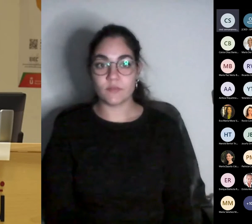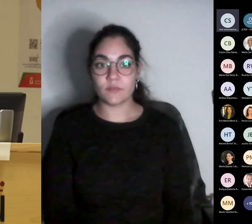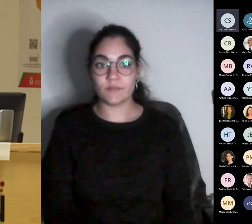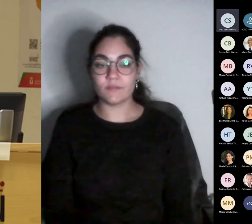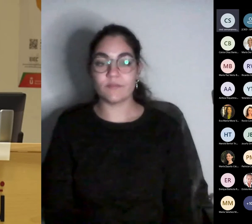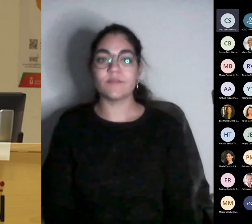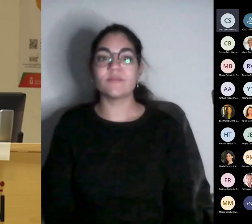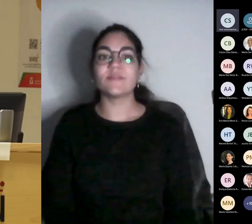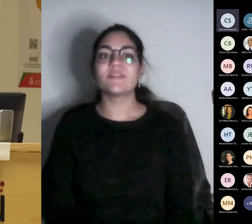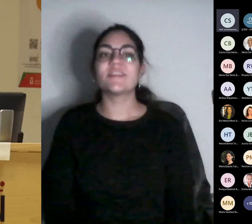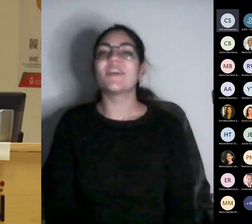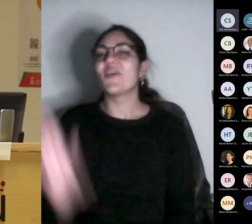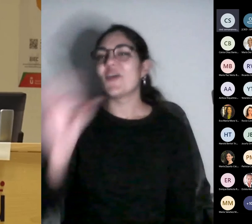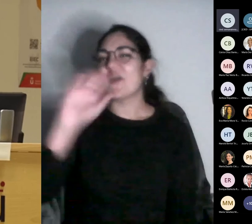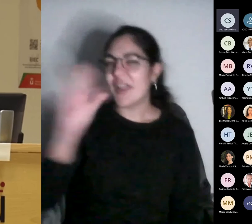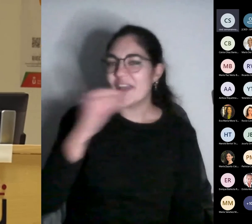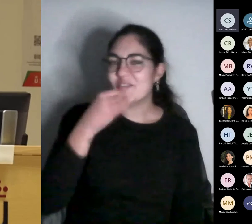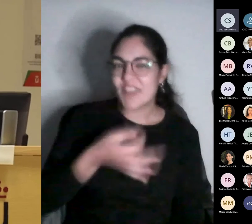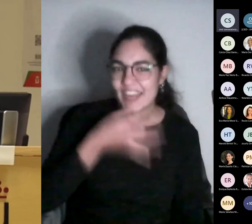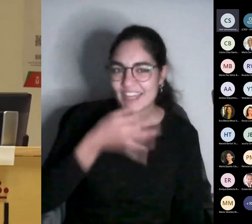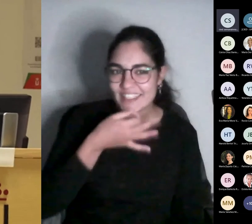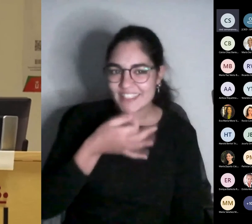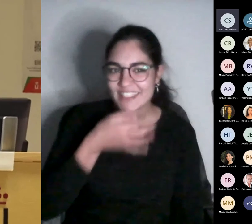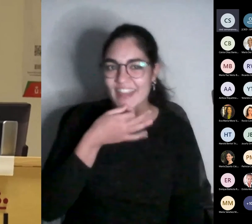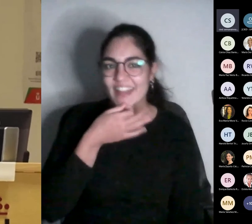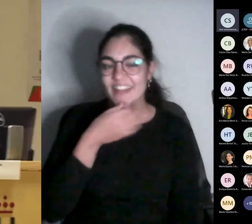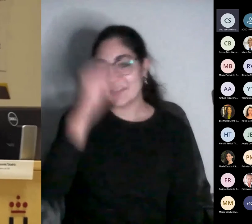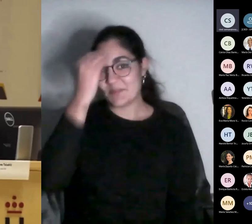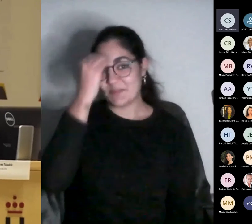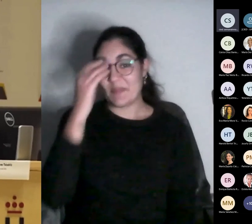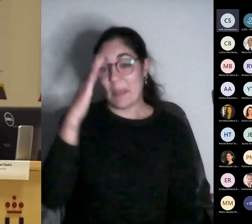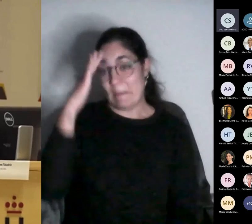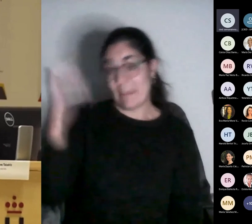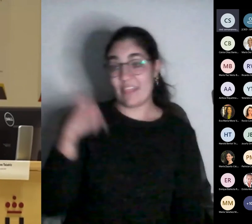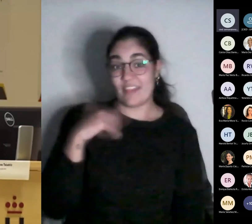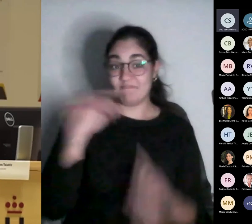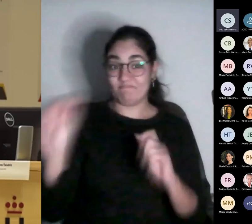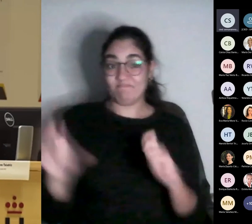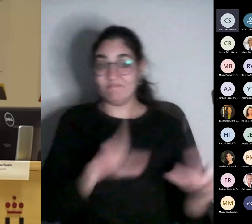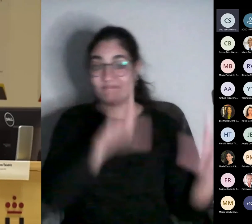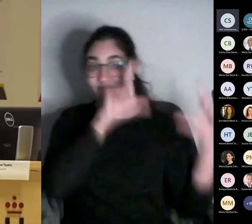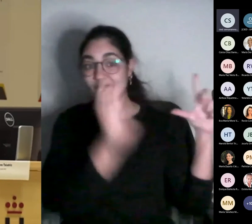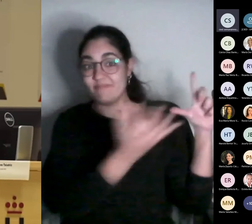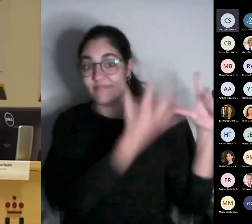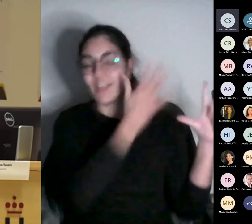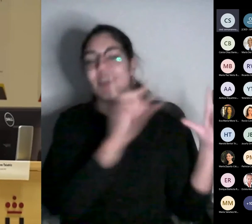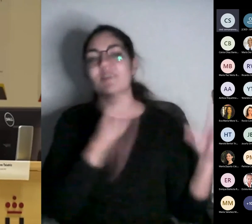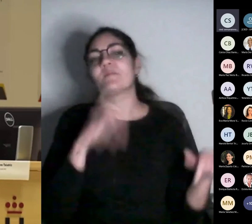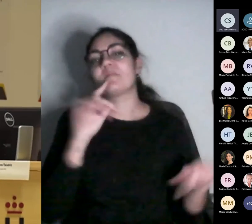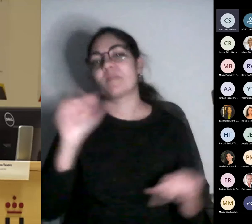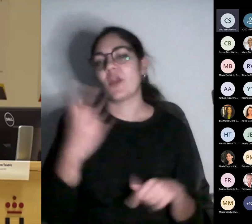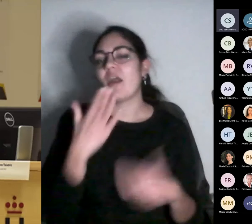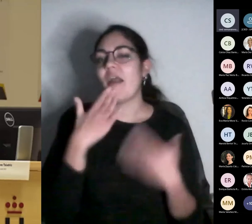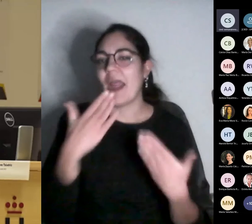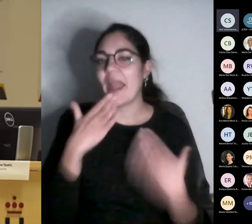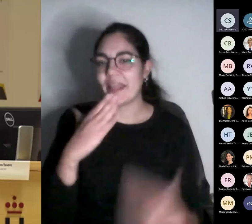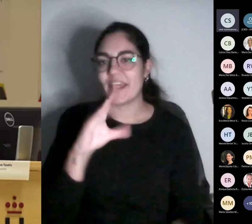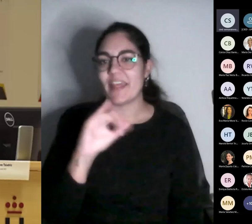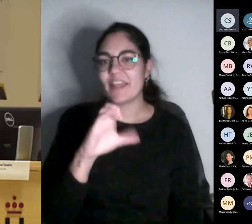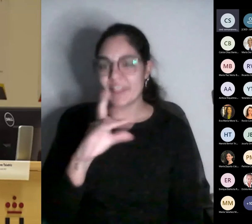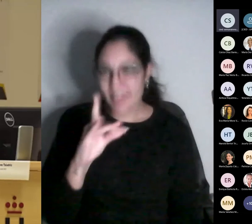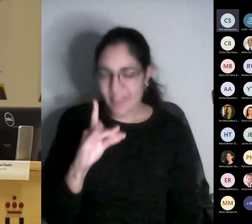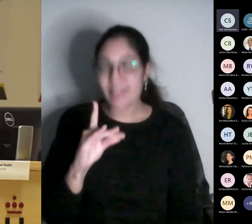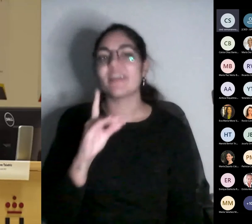pues de aquí a de buenas tardes están encargando de la presentación pues aprovecho para agradecer al cierre las jornadas de innovación